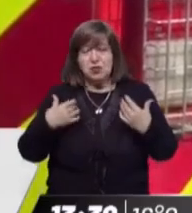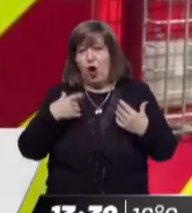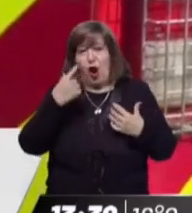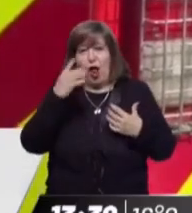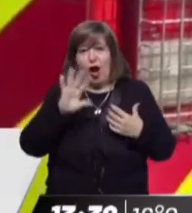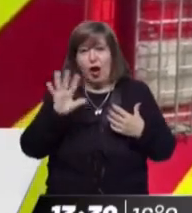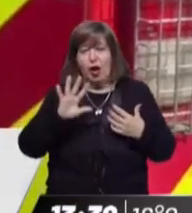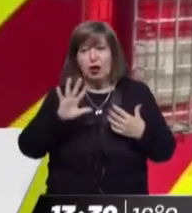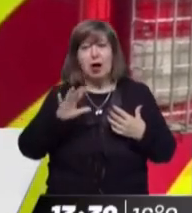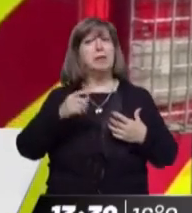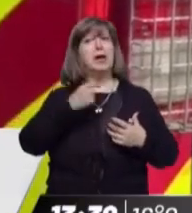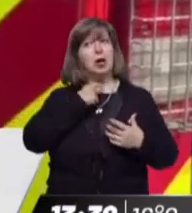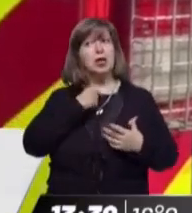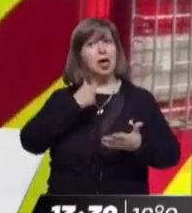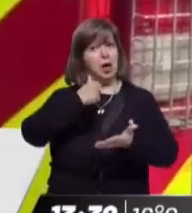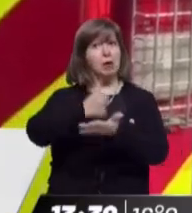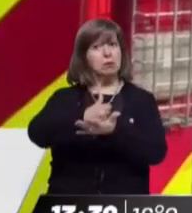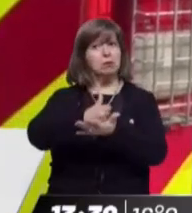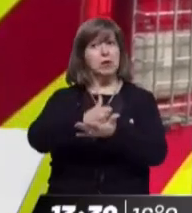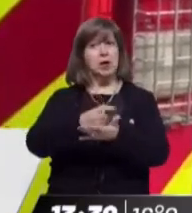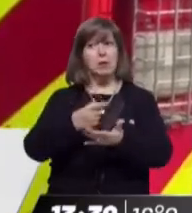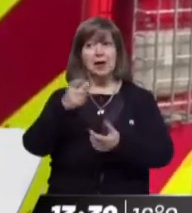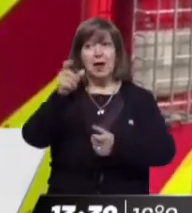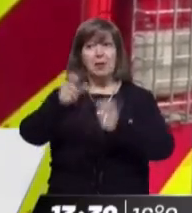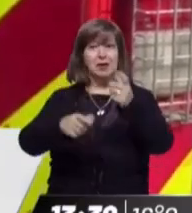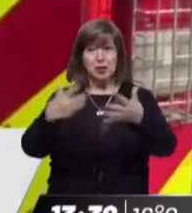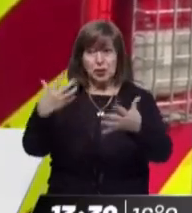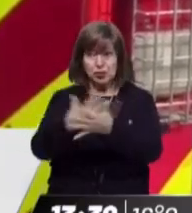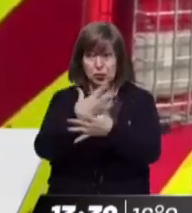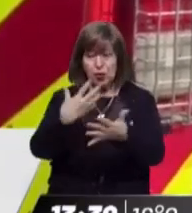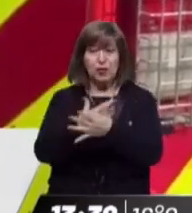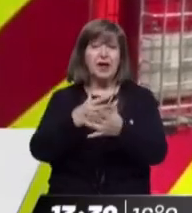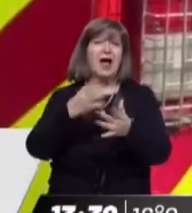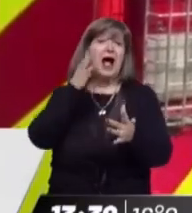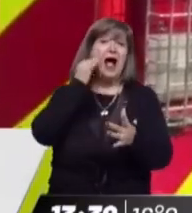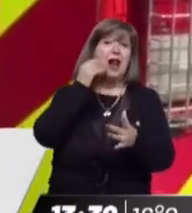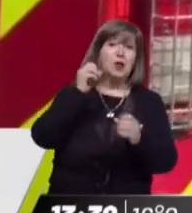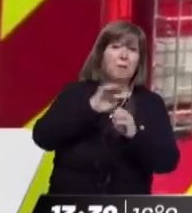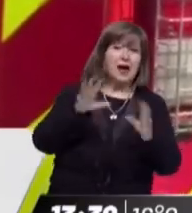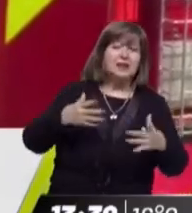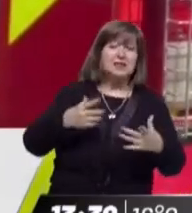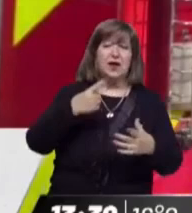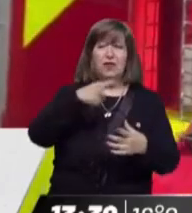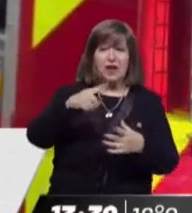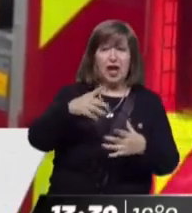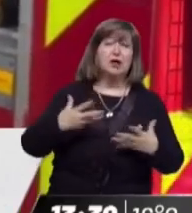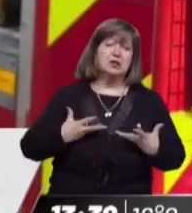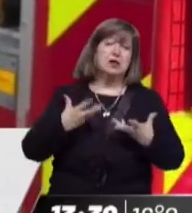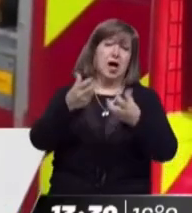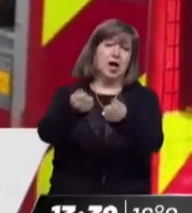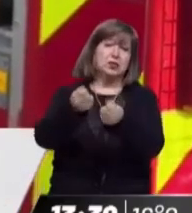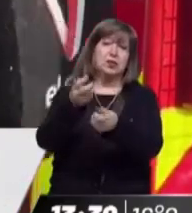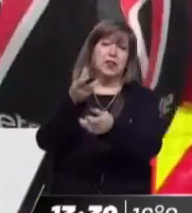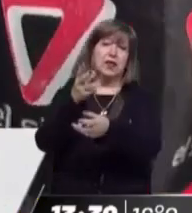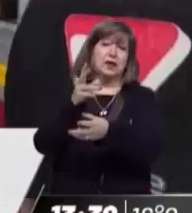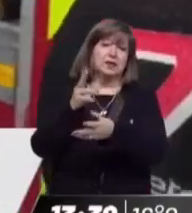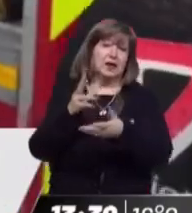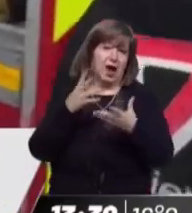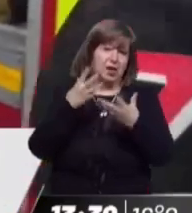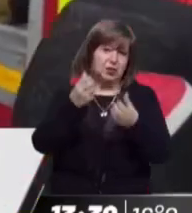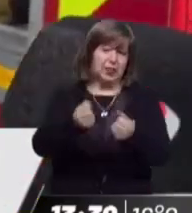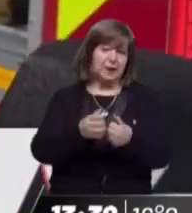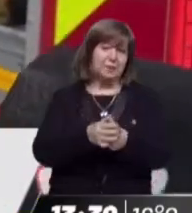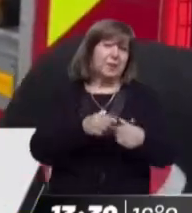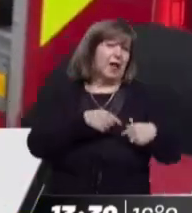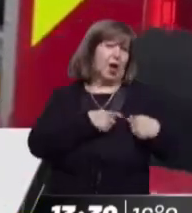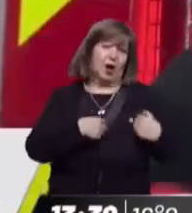pero quiero estar, quiero ser una respuesta para las personas que pasan por algo feo, ¿no? Qué lindo habla. Vas con el corazón de